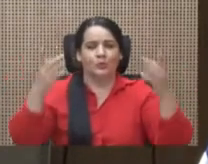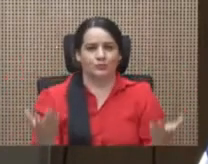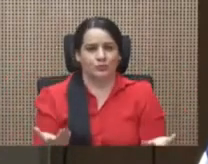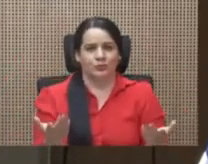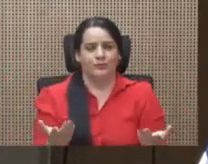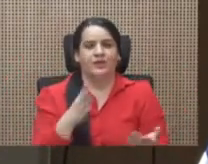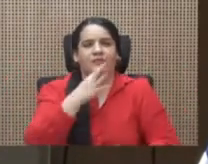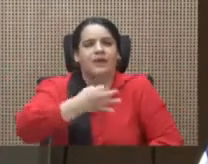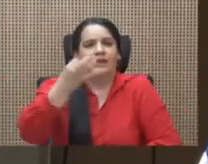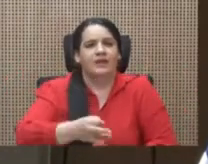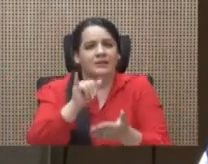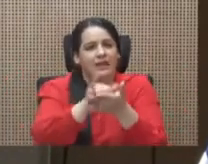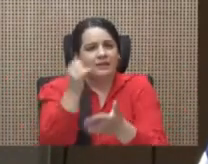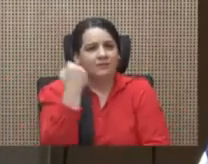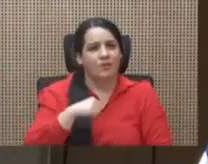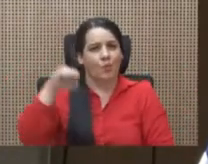realidades de esa revolución.